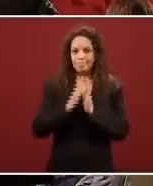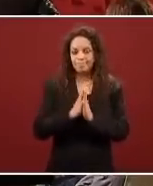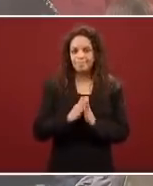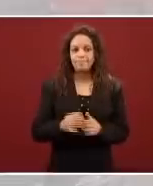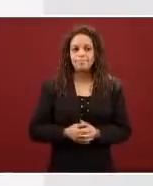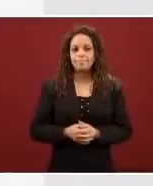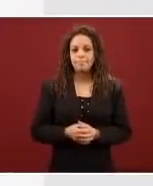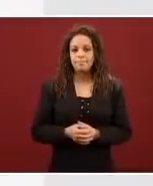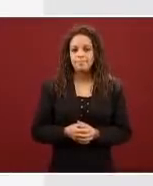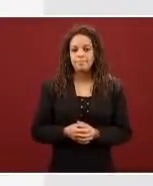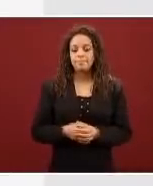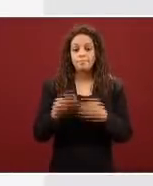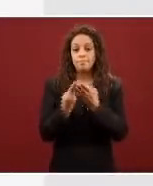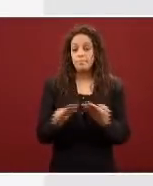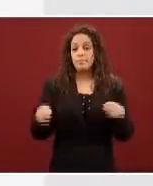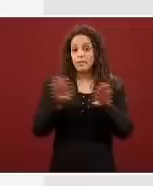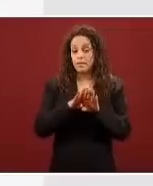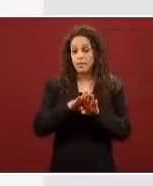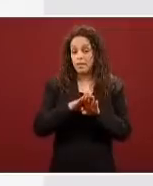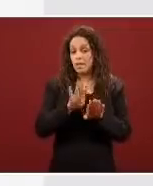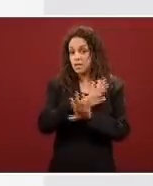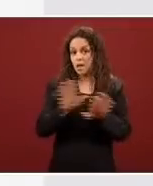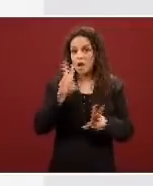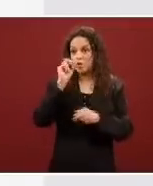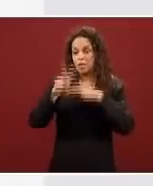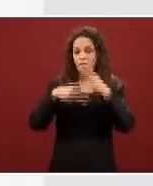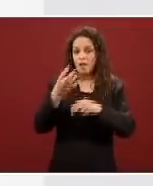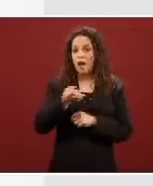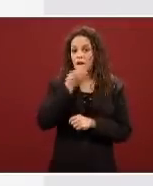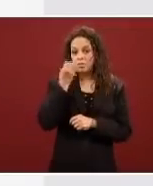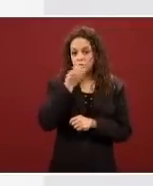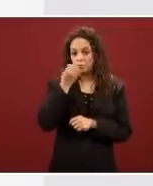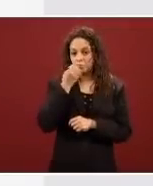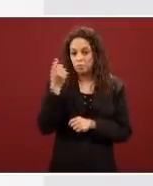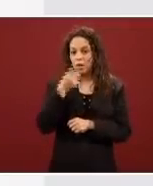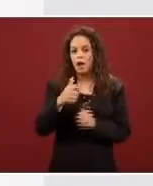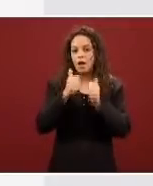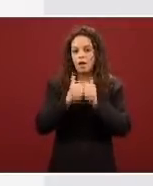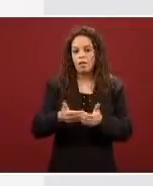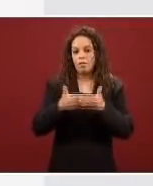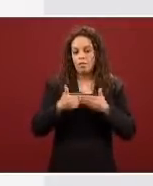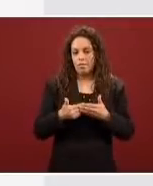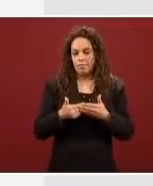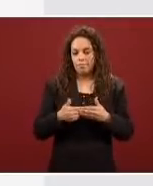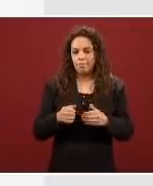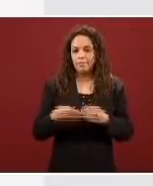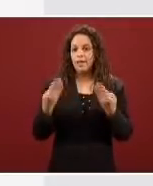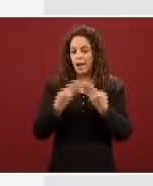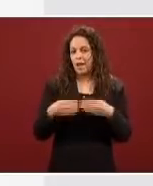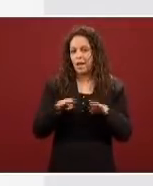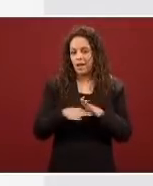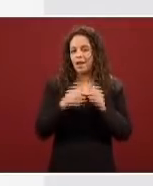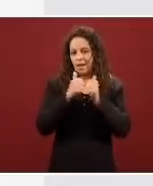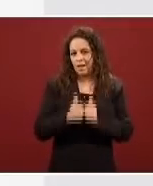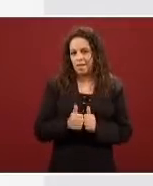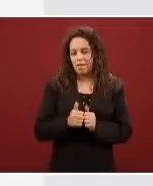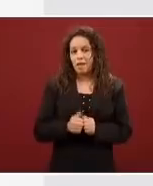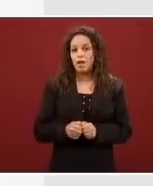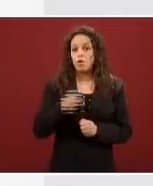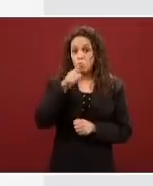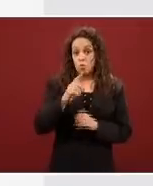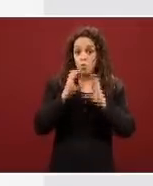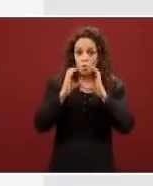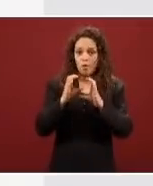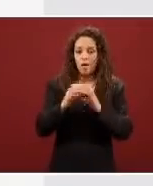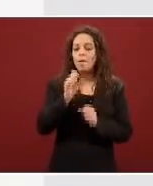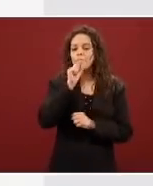Suspensión escolar y repliegue familiar. Hay que quedarse en casa. Si te cuidas tú, nos cuidamos todos. Hay que